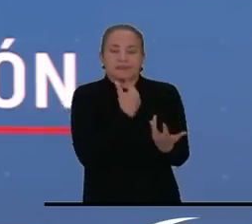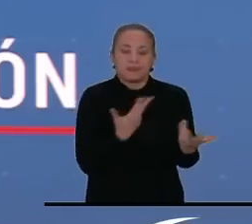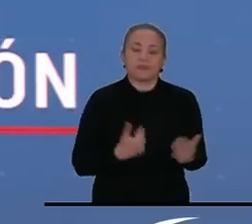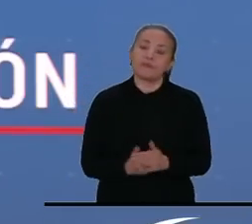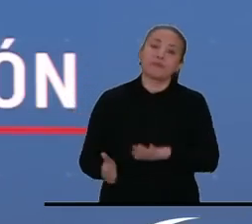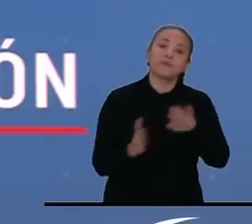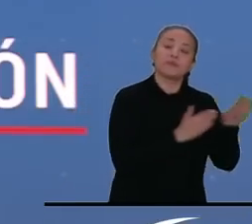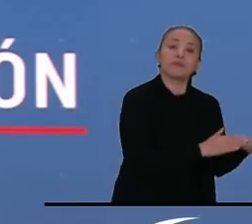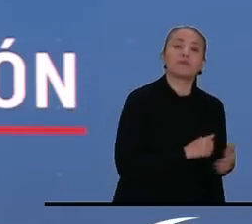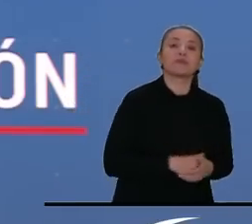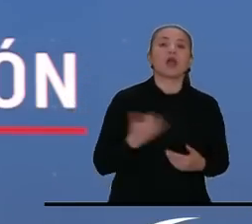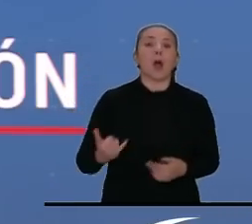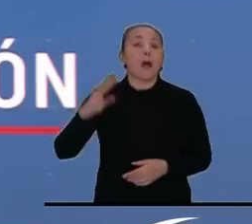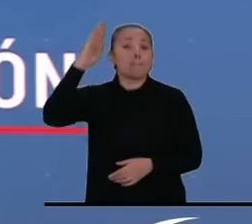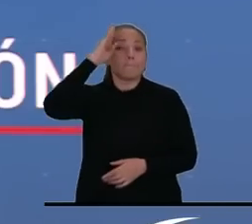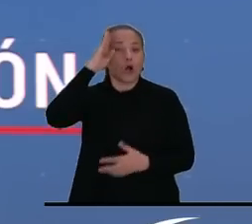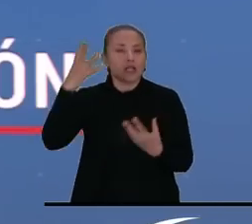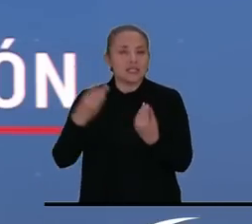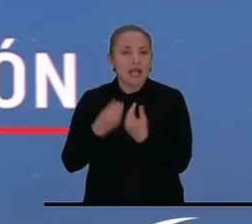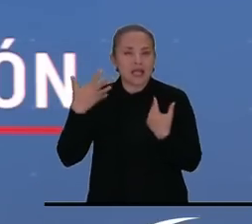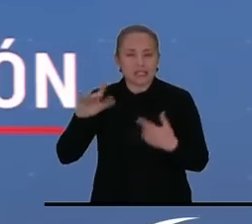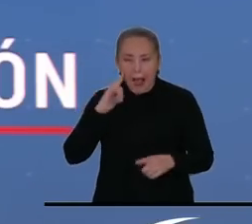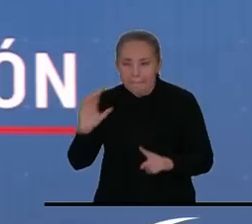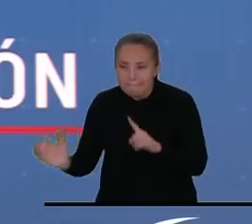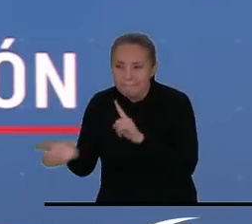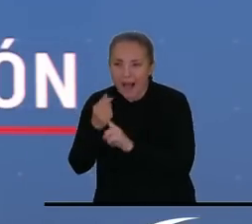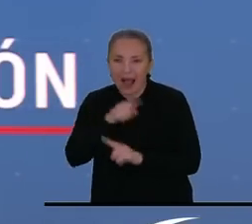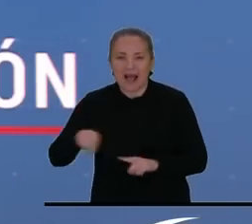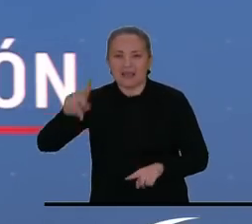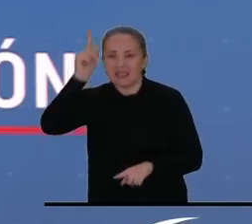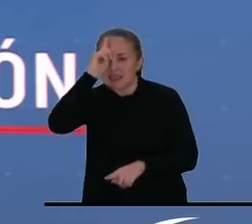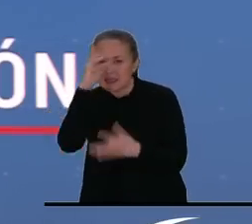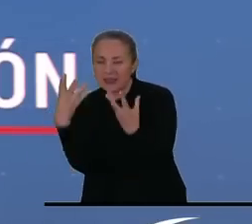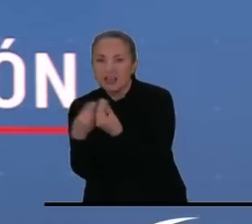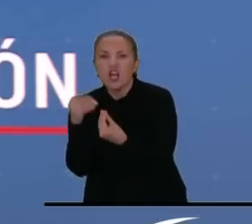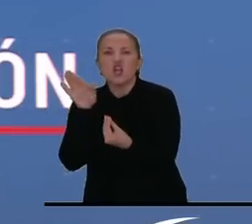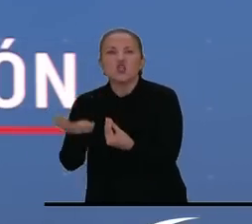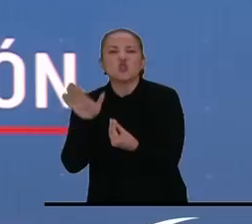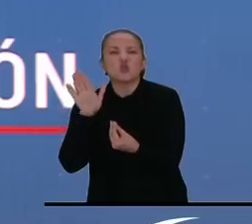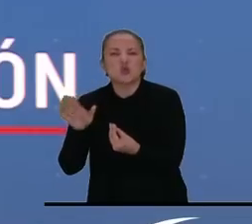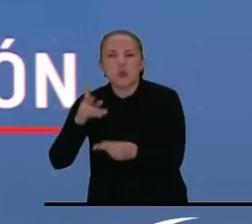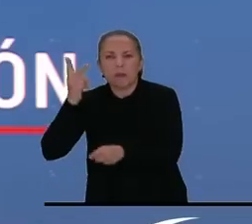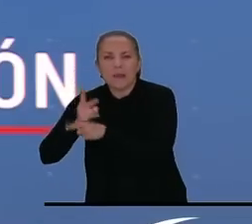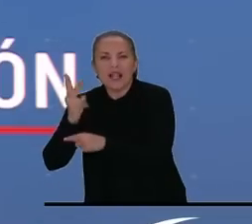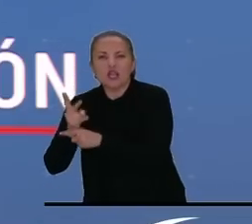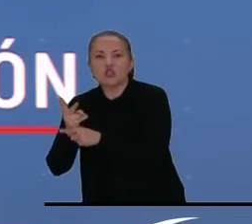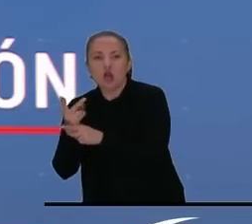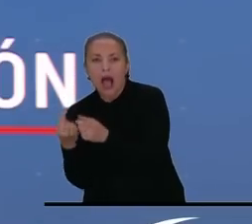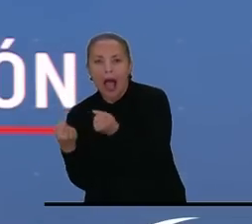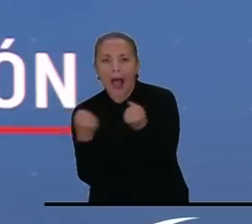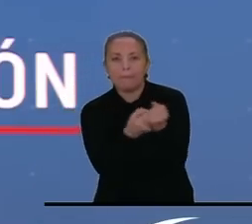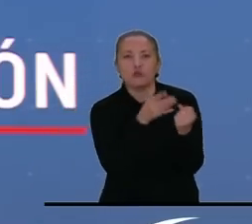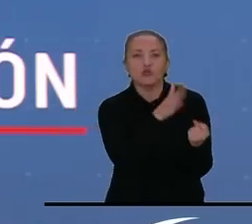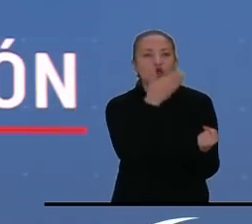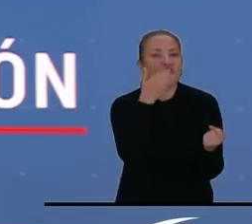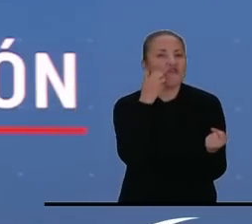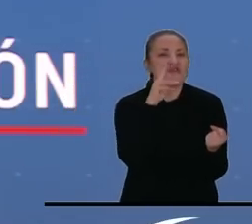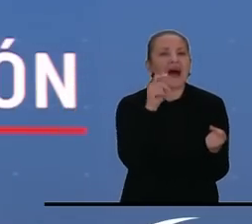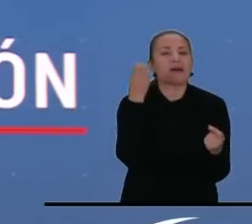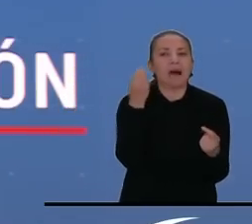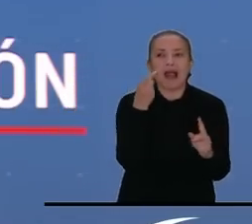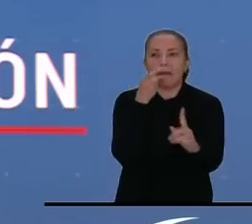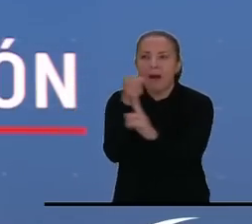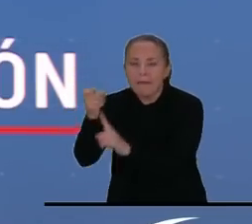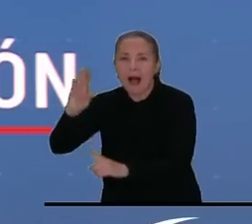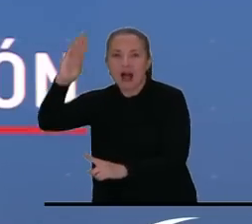La policía desarticuló una red de sicarios al servicio de las disidencias de las FARC para asesinar desmovilizados, soldados y policías en Meta y